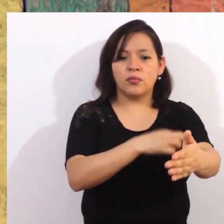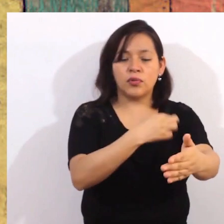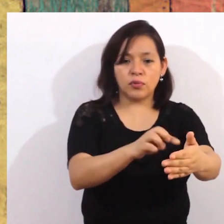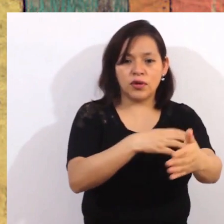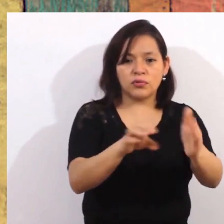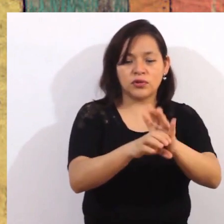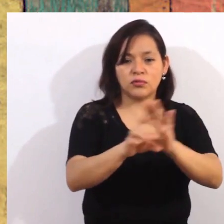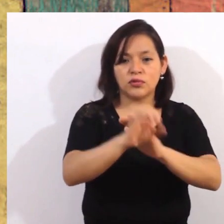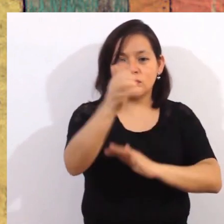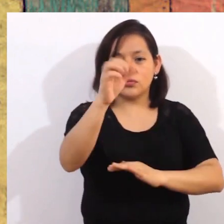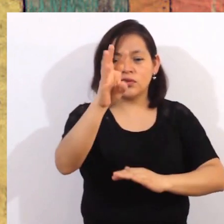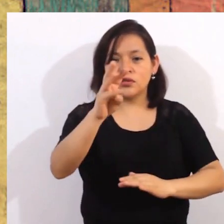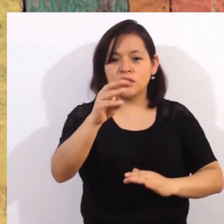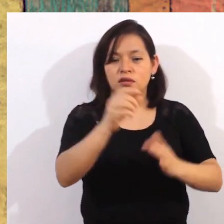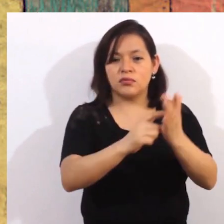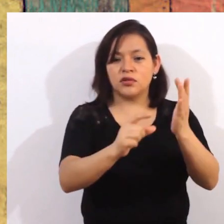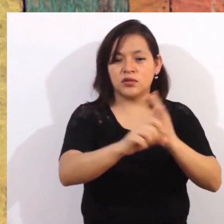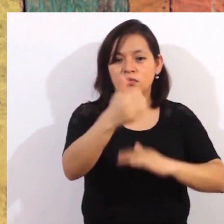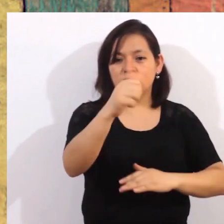versículo 18 nos dice,